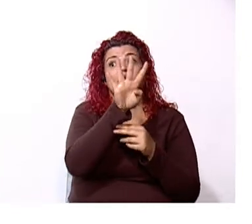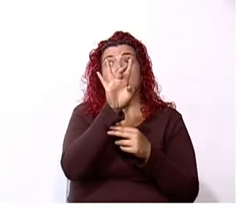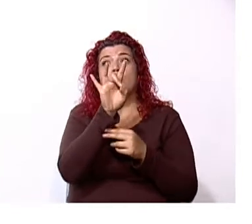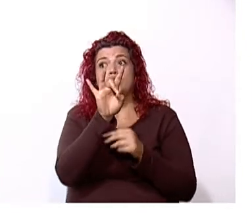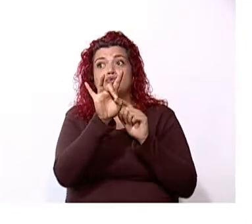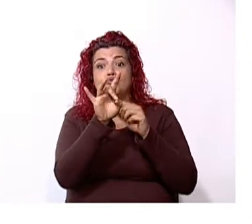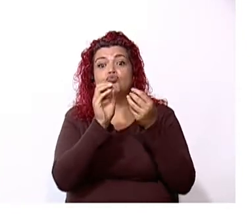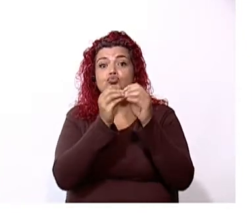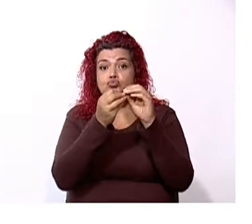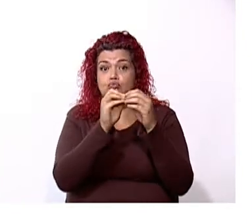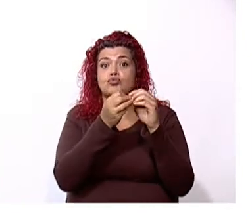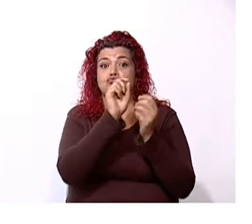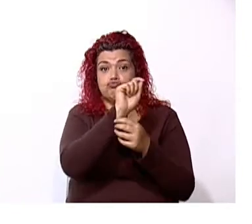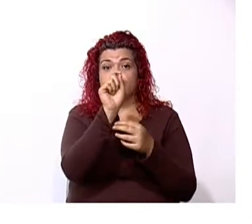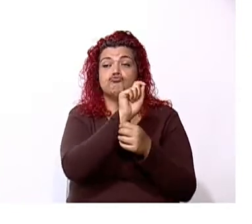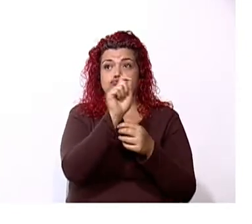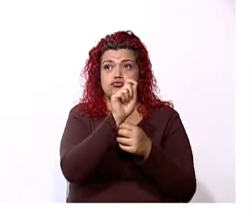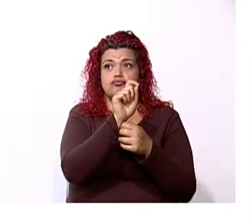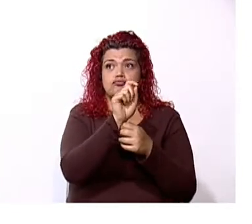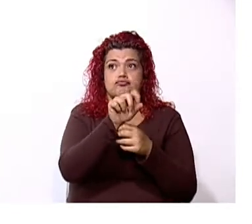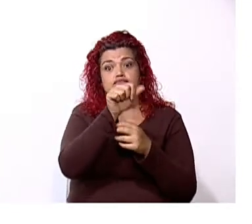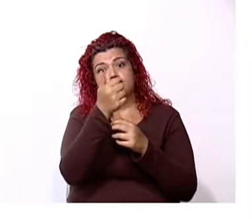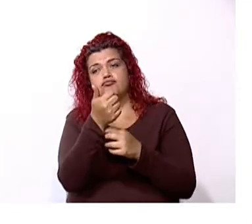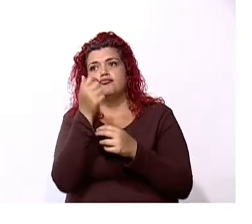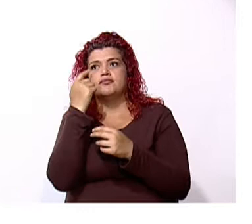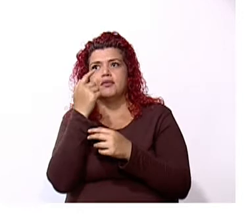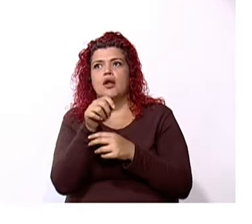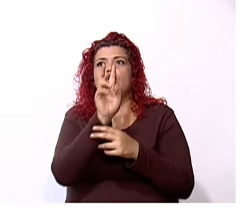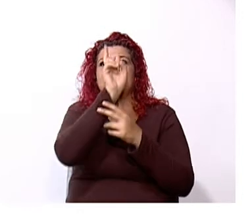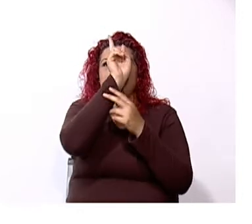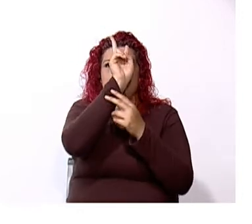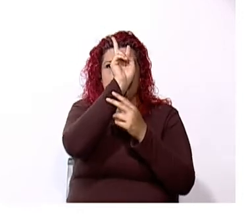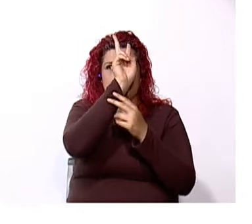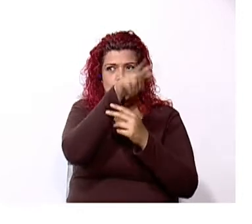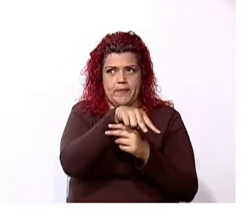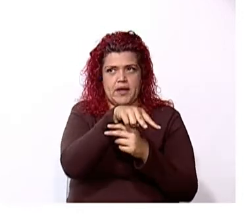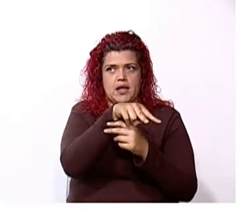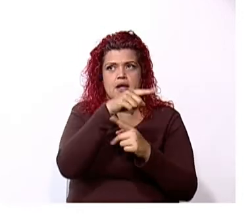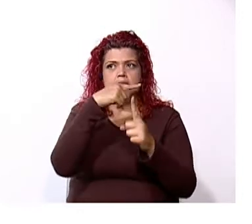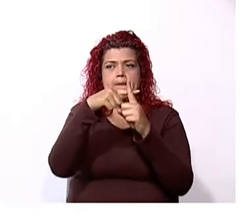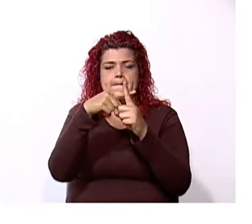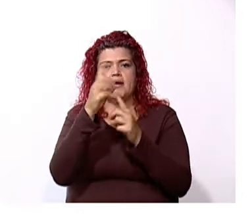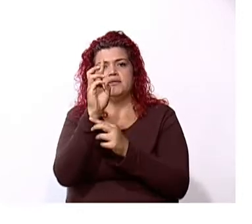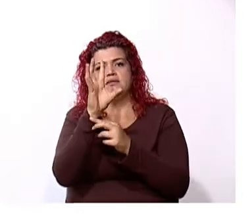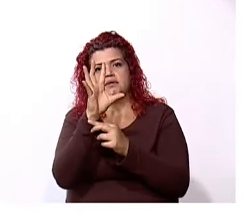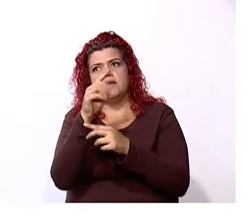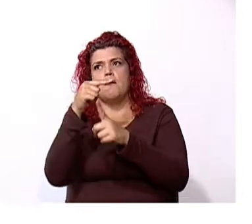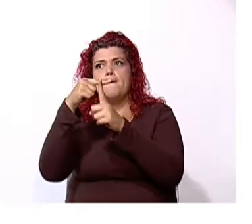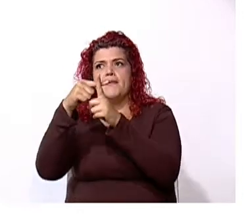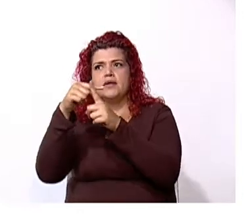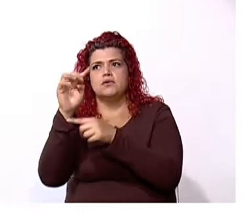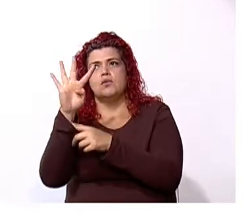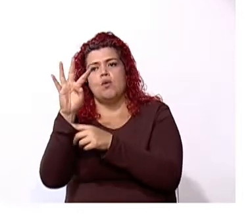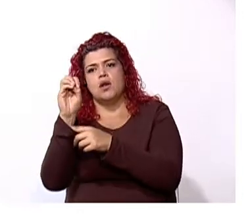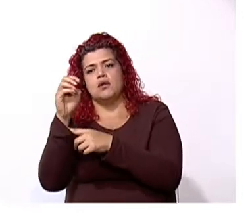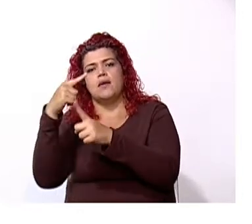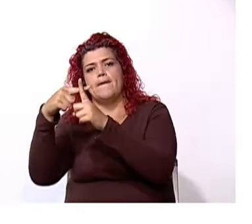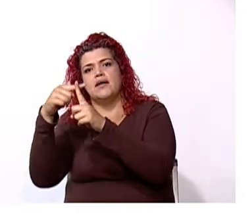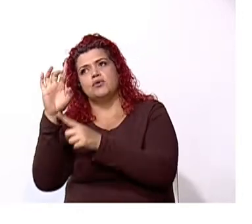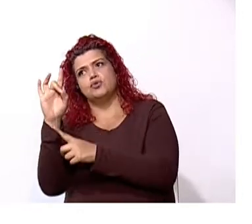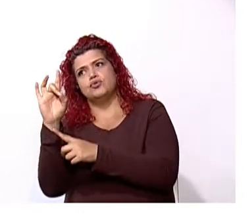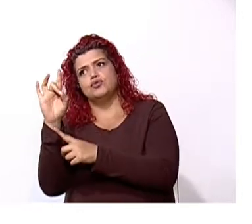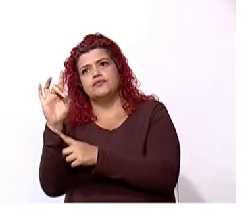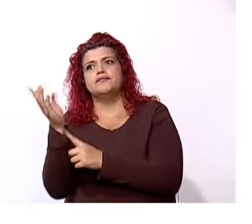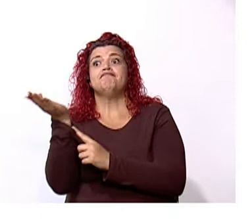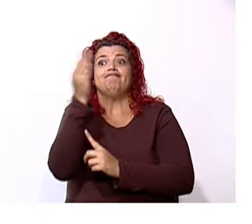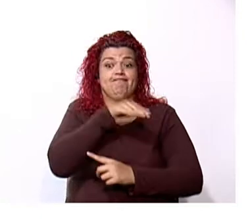2.648 en representación simbólica. Descomposición aditiva, 2.000 más 600 más 40 más